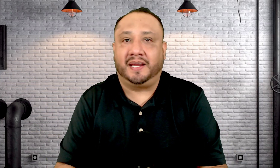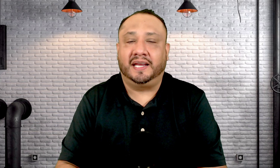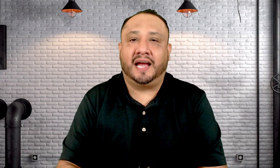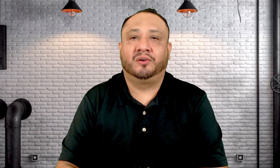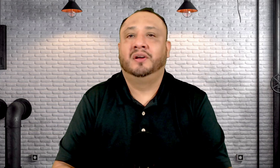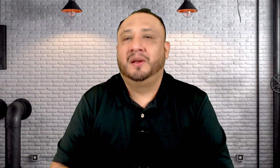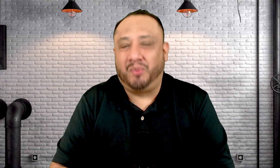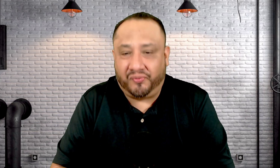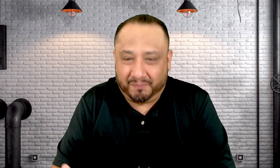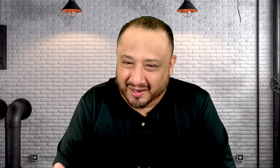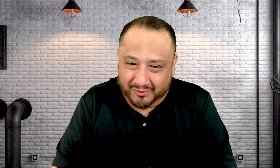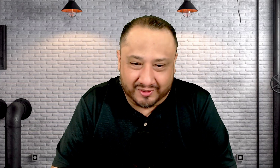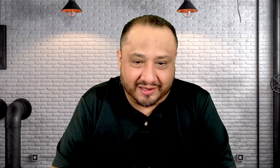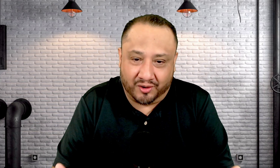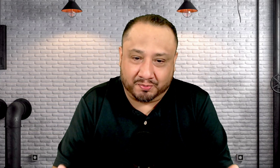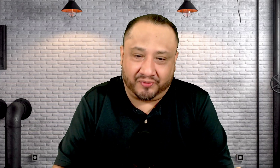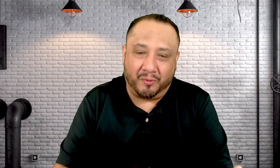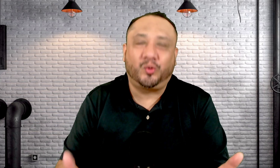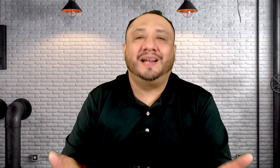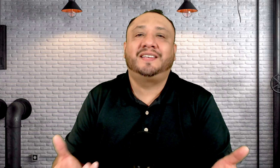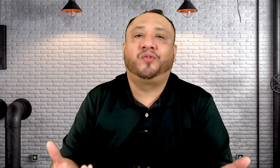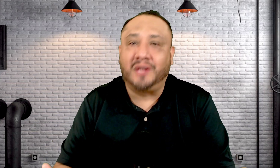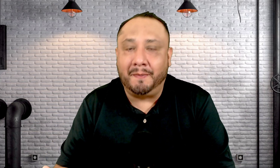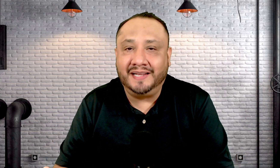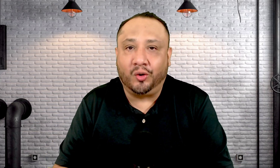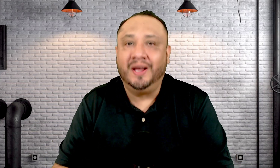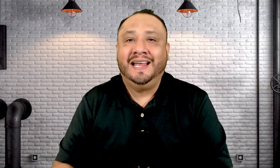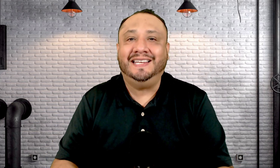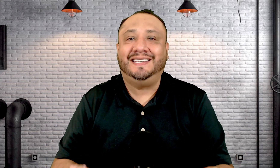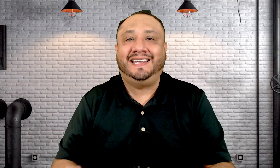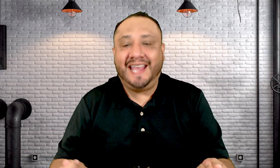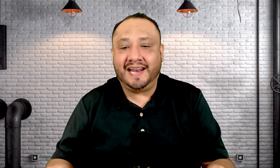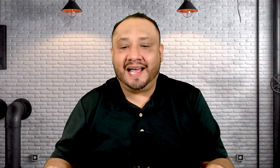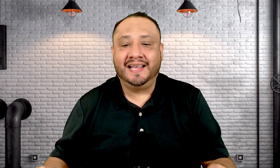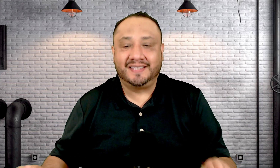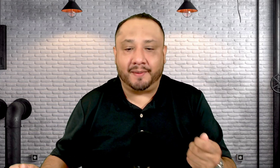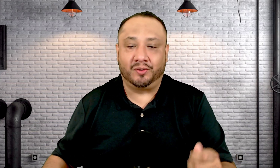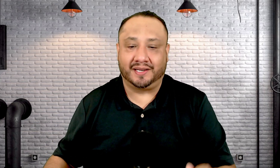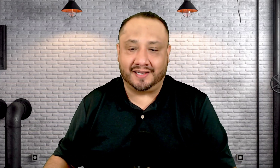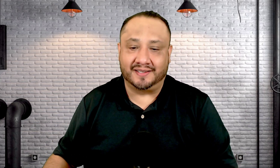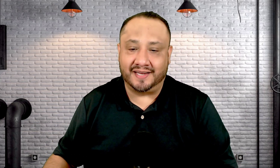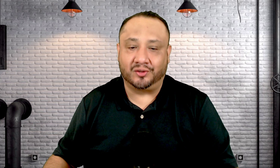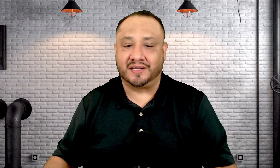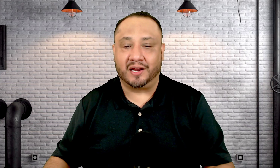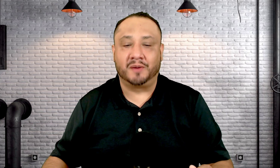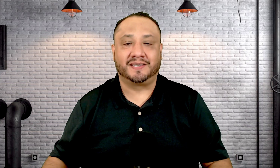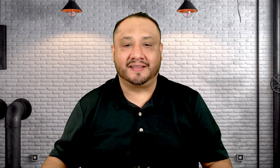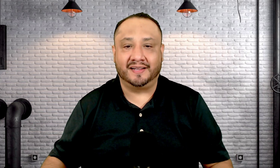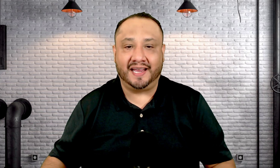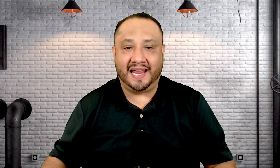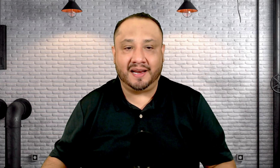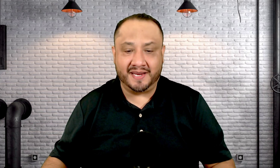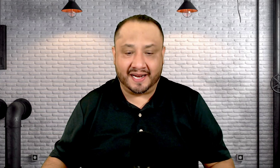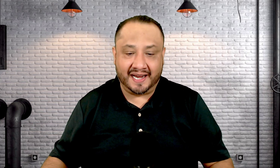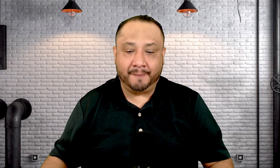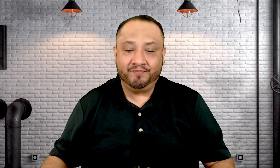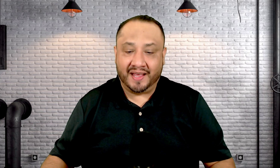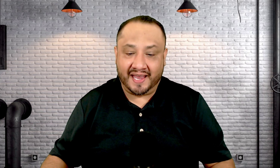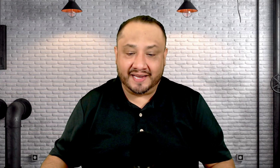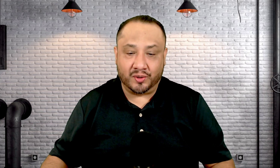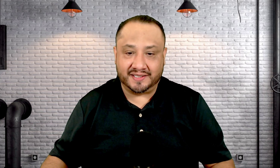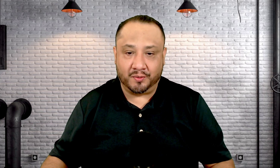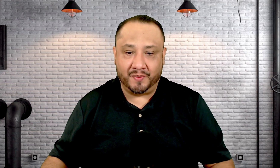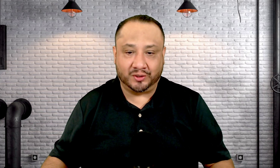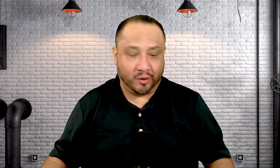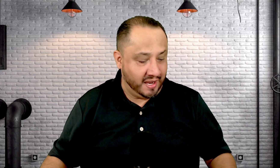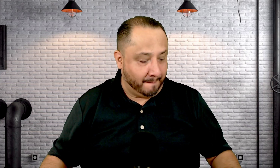Caribe mexicano. Por amor de Dios, por favor, ¿cuál es el fundamento? Ni siquiera saben lo que están diciendo, señaló el presidente en la mañanera. De